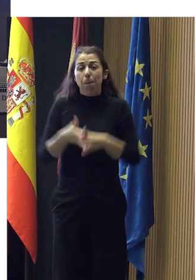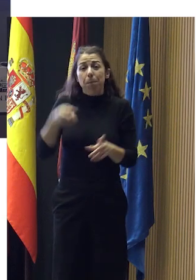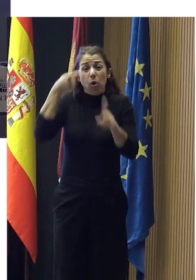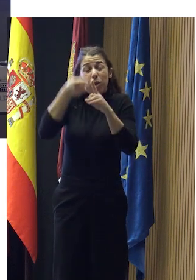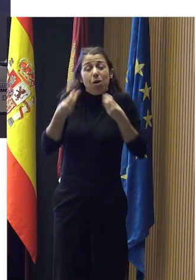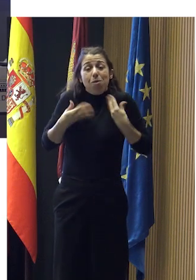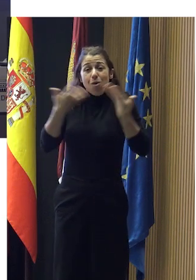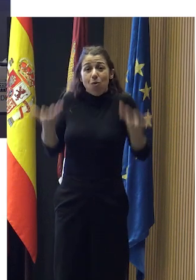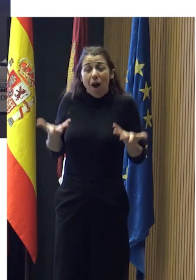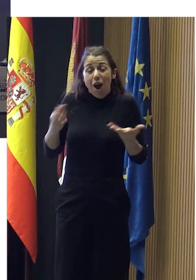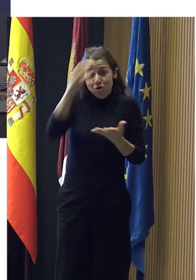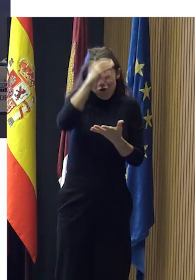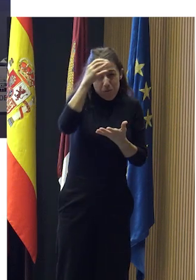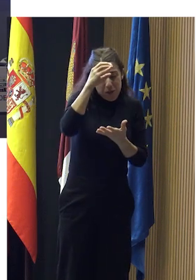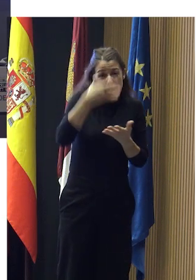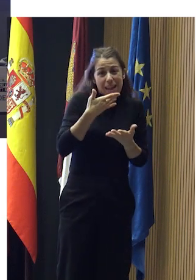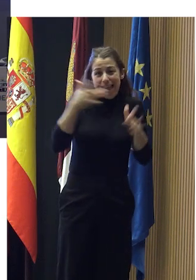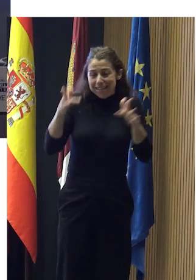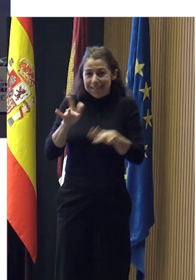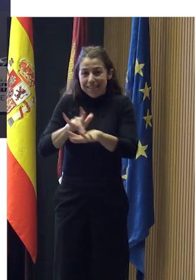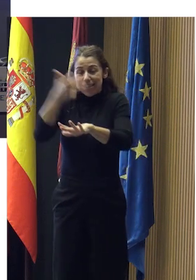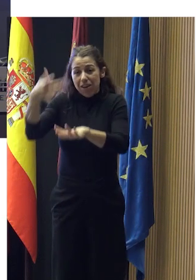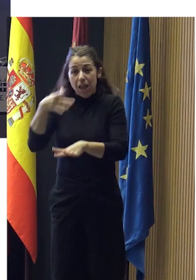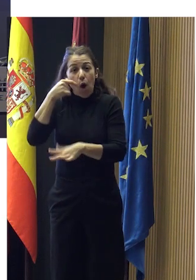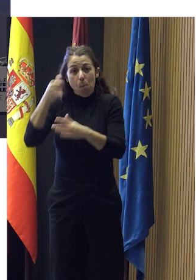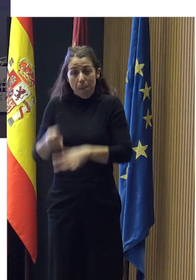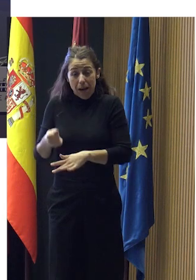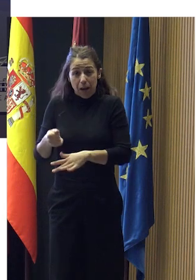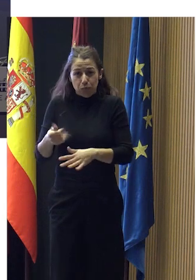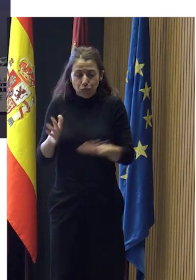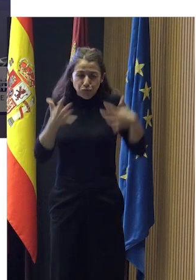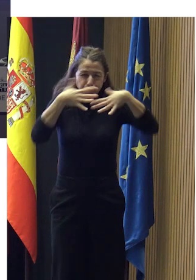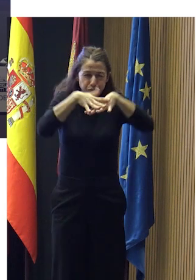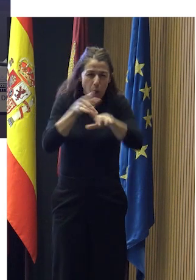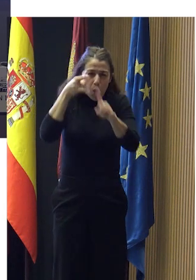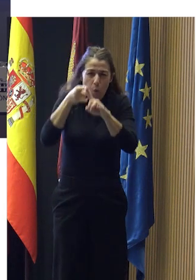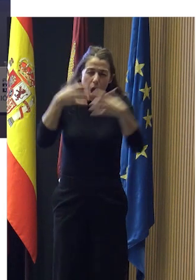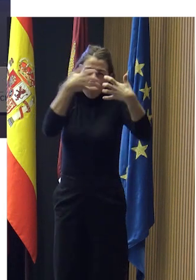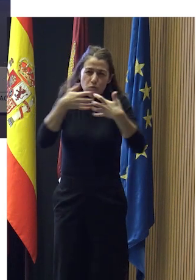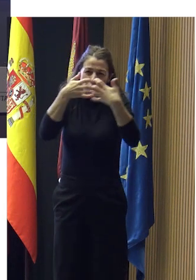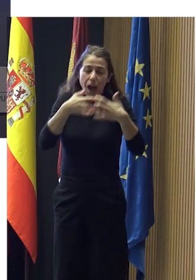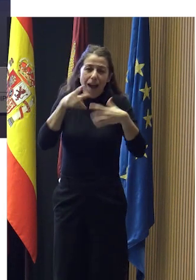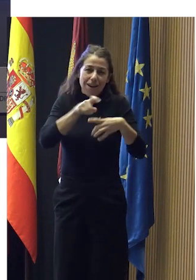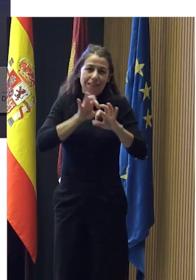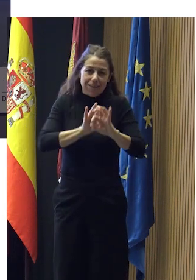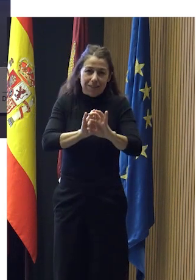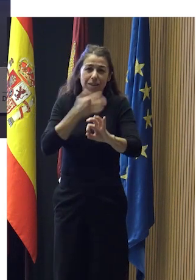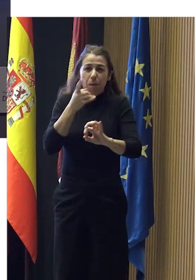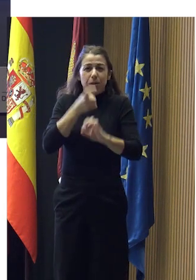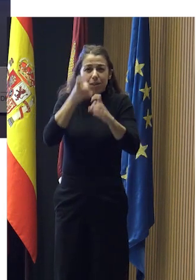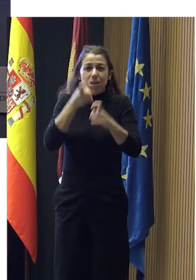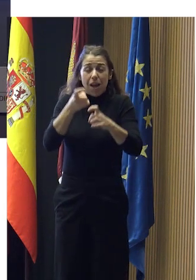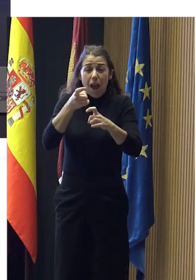vida es integrar el conocimiento científico y la sensibilidad humana en la lucha contra el cáncer. ¿Y qué es lo que vamos a